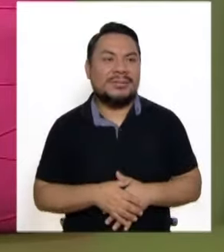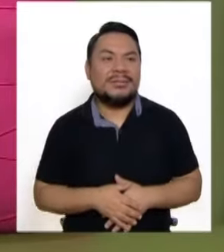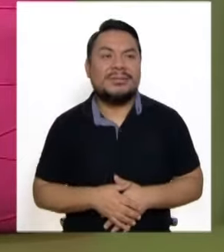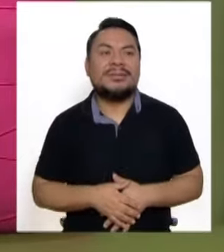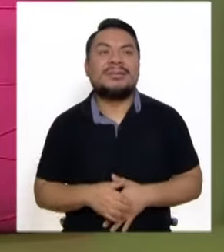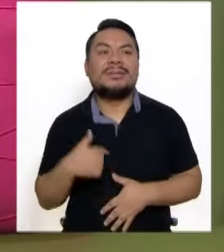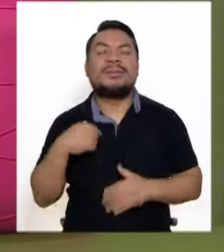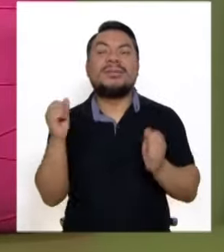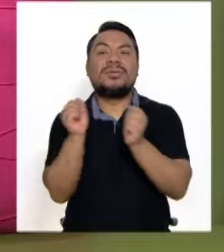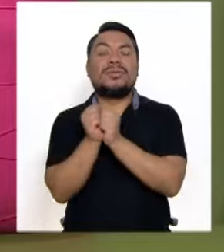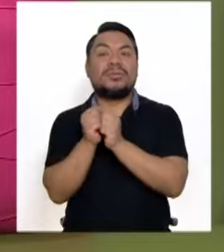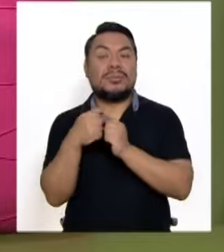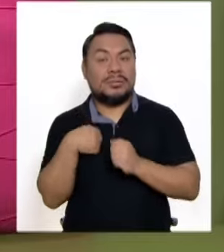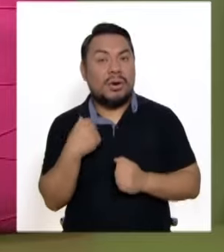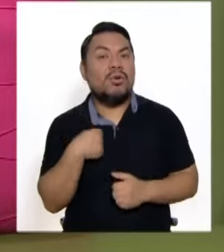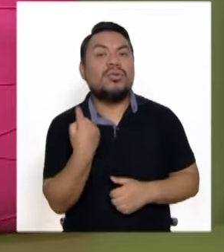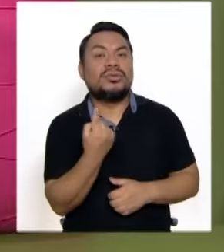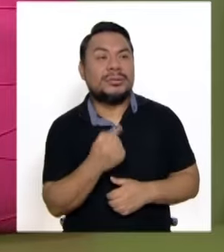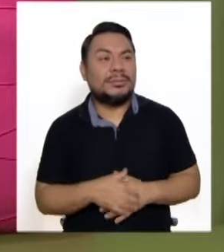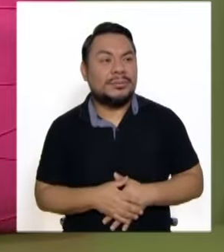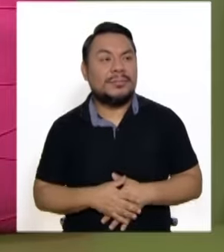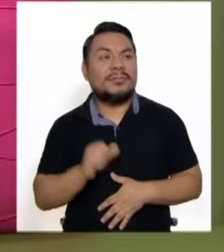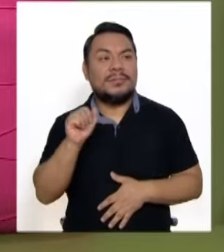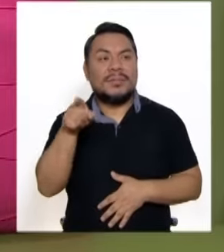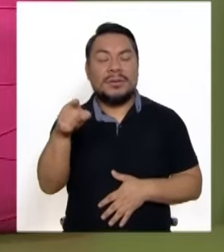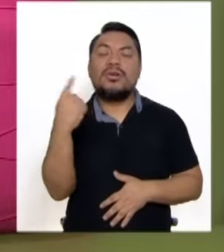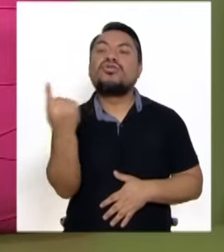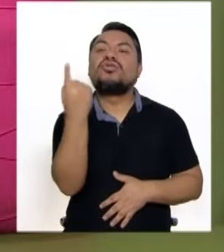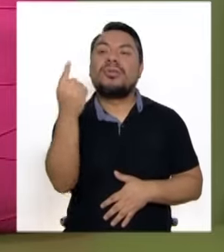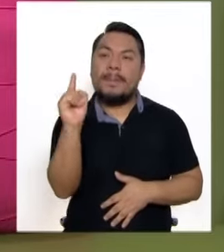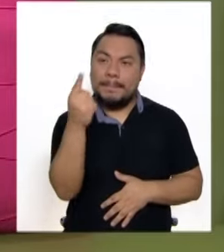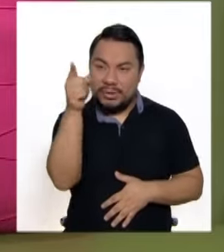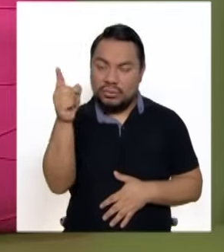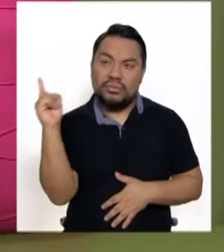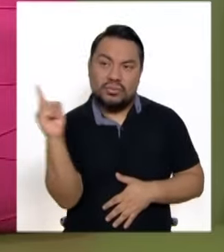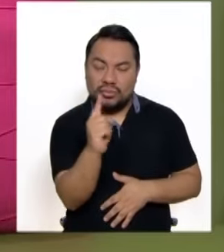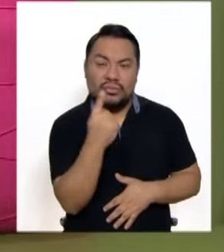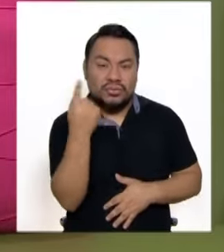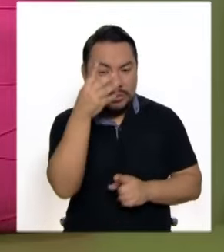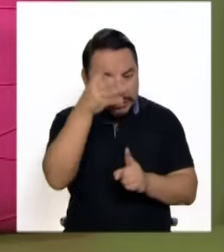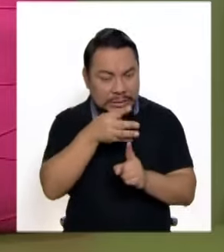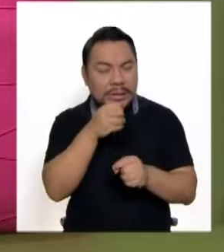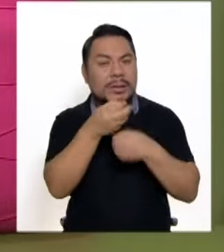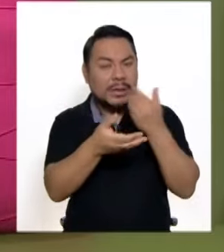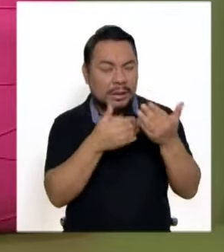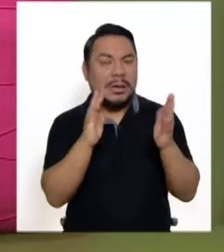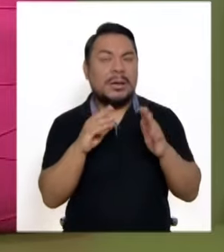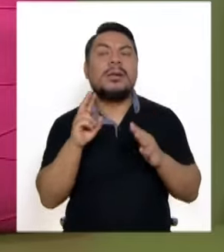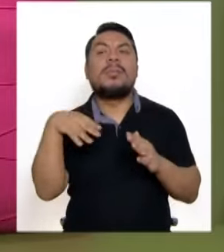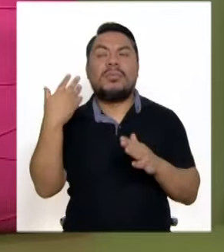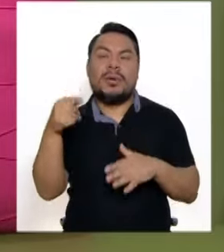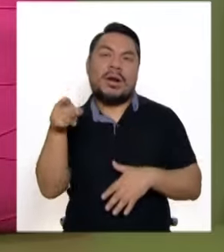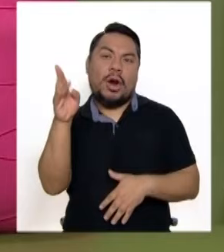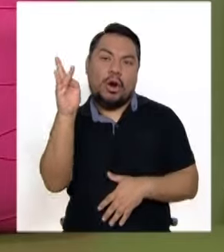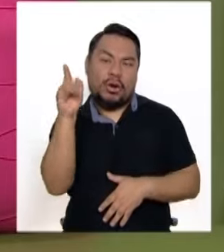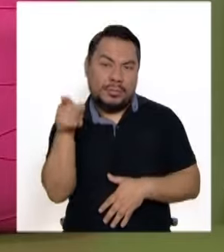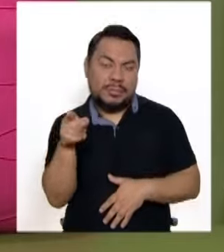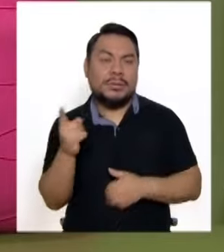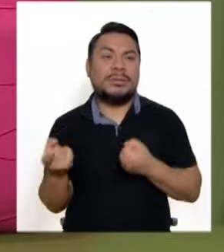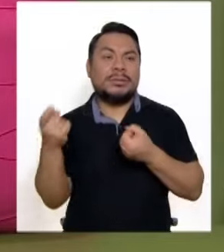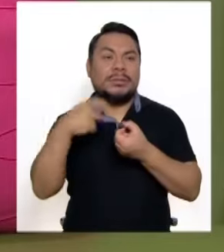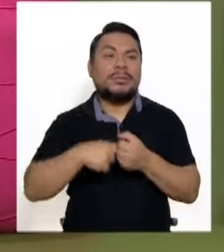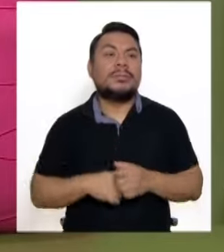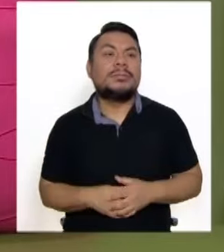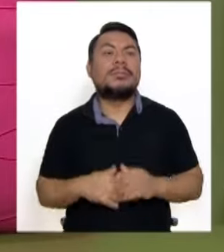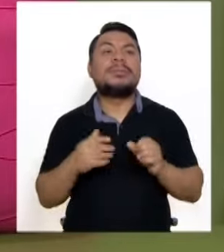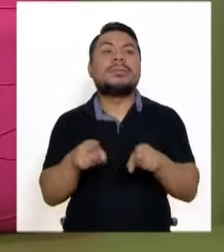con mi marido o voy sola? Mira, mejor banda tú sola primero y después con tu marido, porque de hecho que al marido también hay que involucrarlo. Hay que